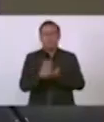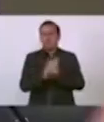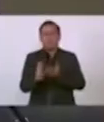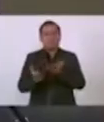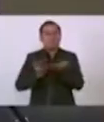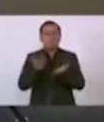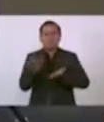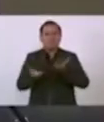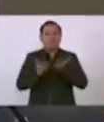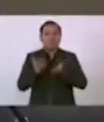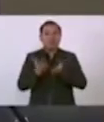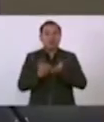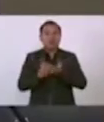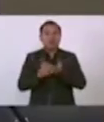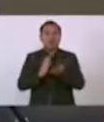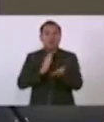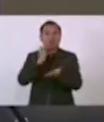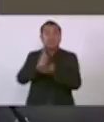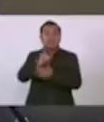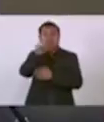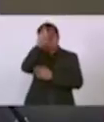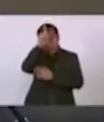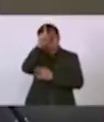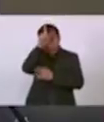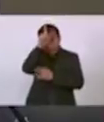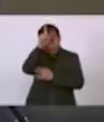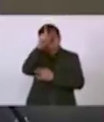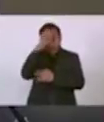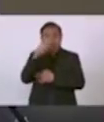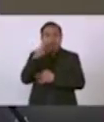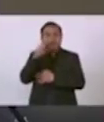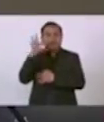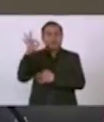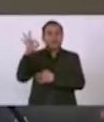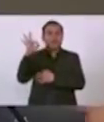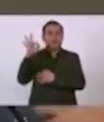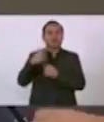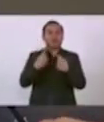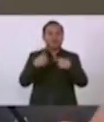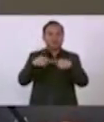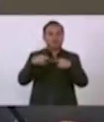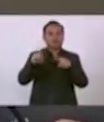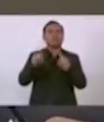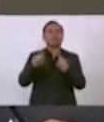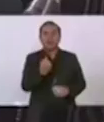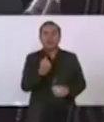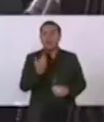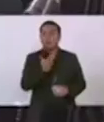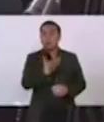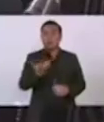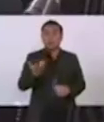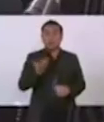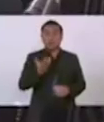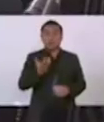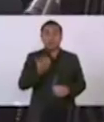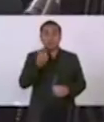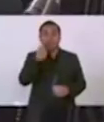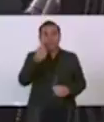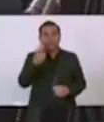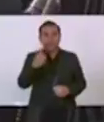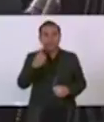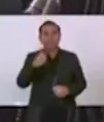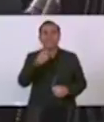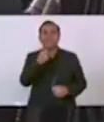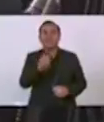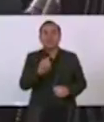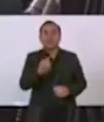entre otras de estas fuera impulsada por el ministerio de educación de evitar que los estudiantes acudan a los centros escolares